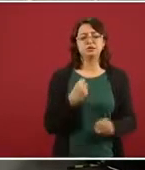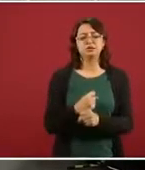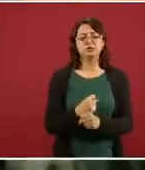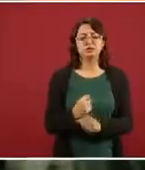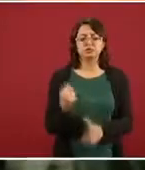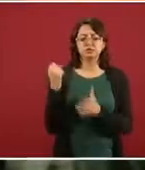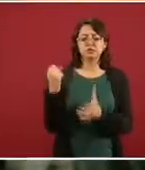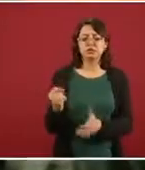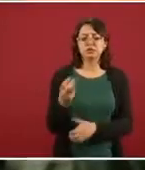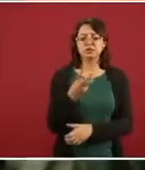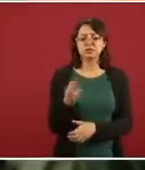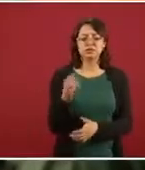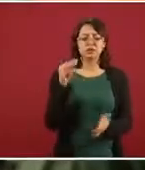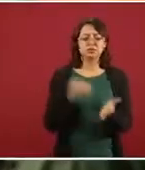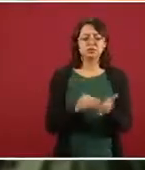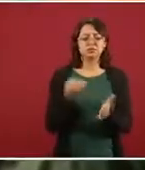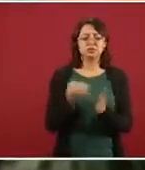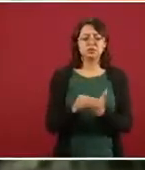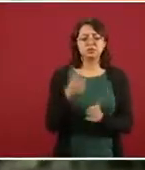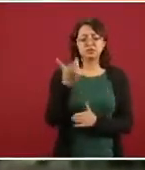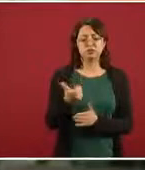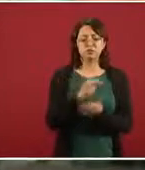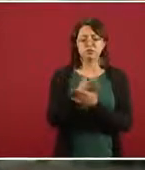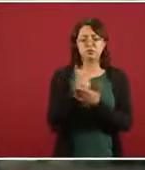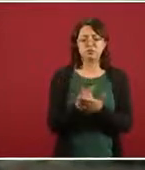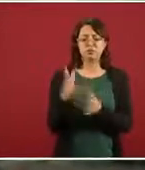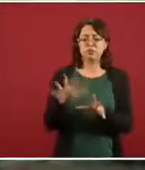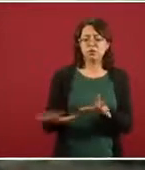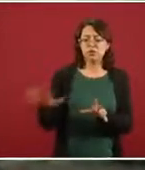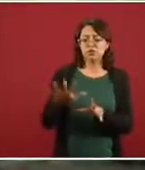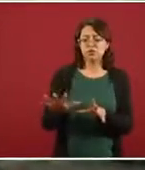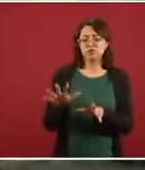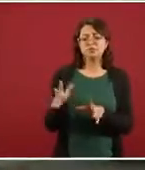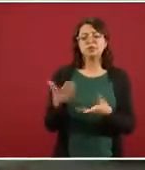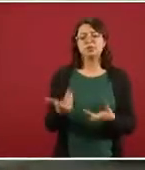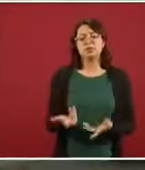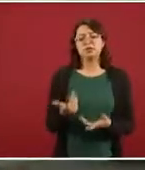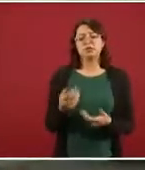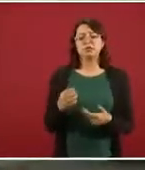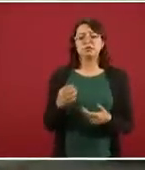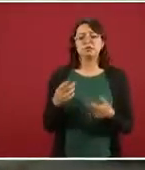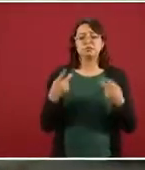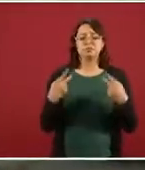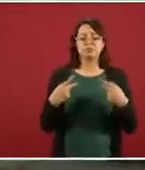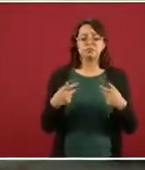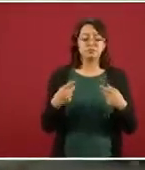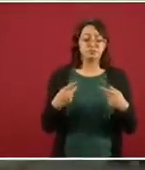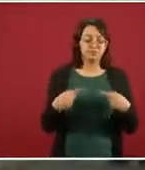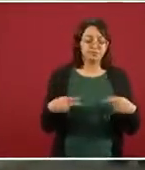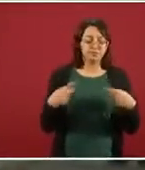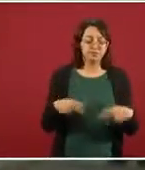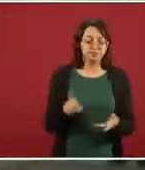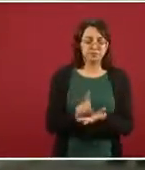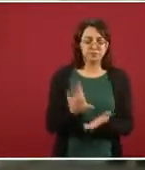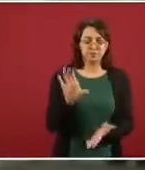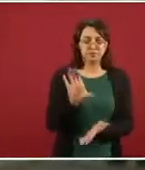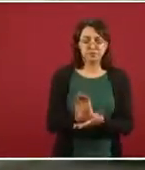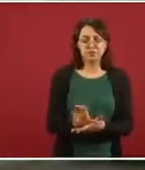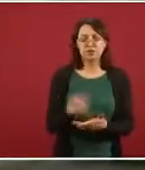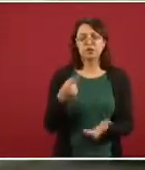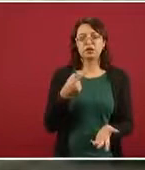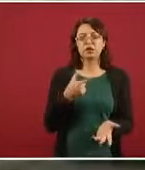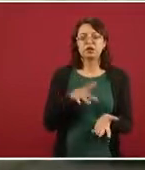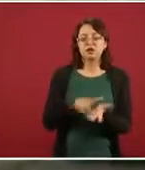invirtieron 300,000 millones de pesos en programas sociales. Estamos viendo que en el caso de los discapacitados aproximadamente